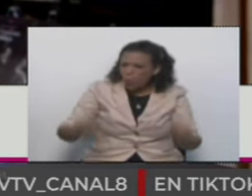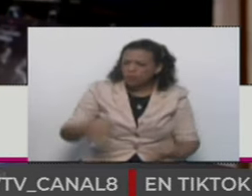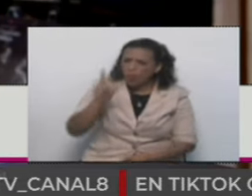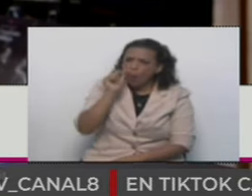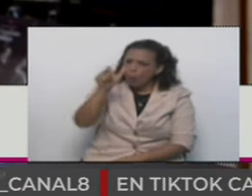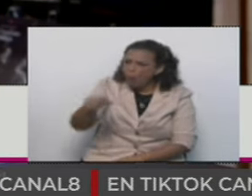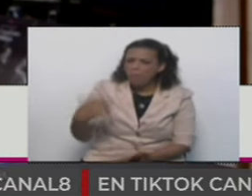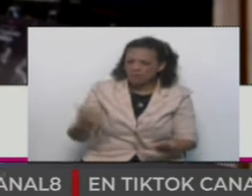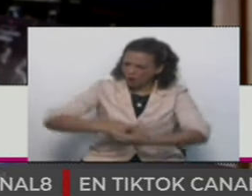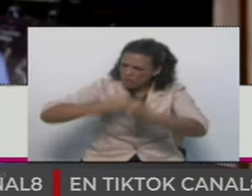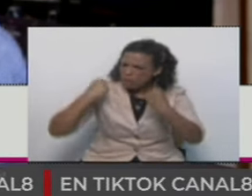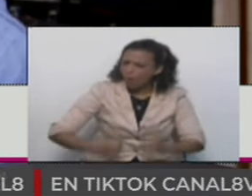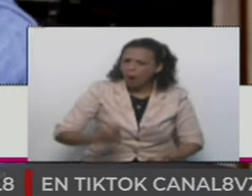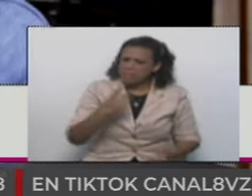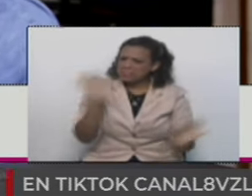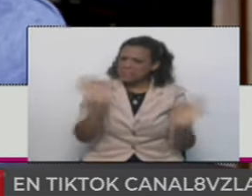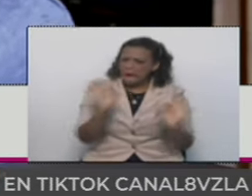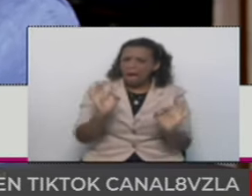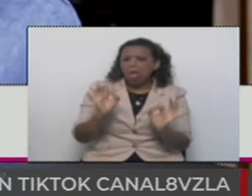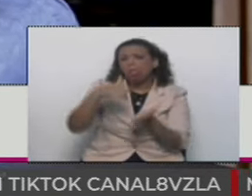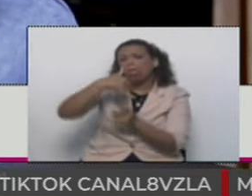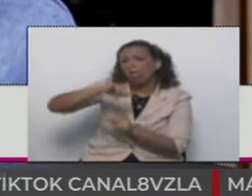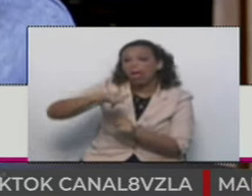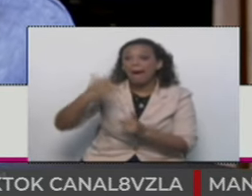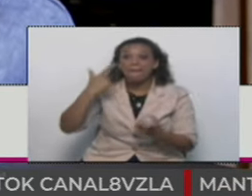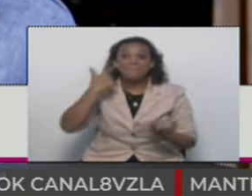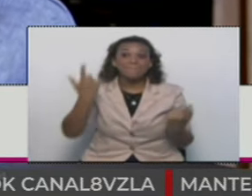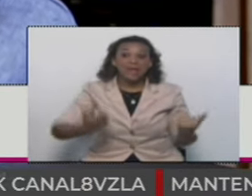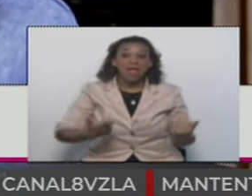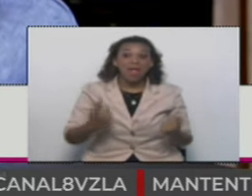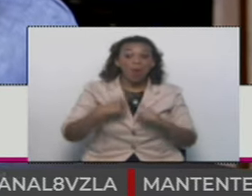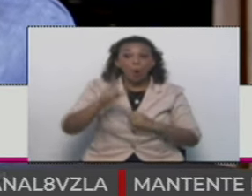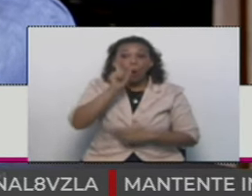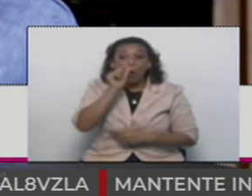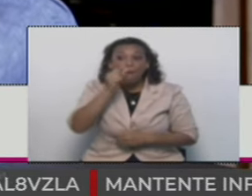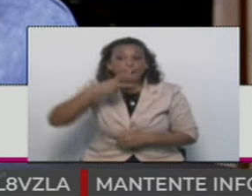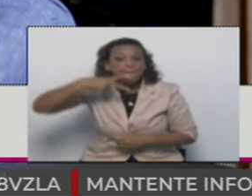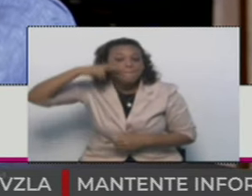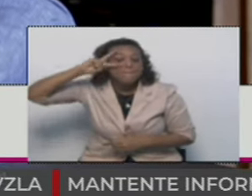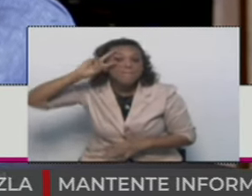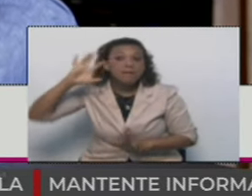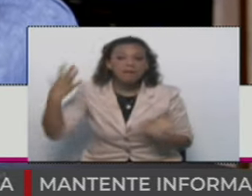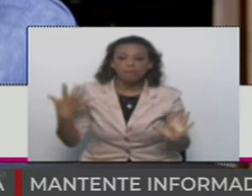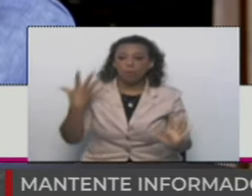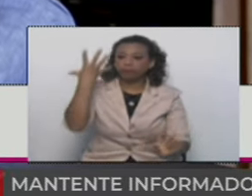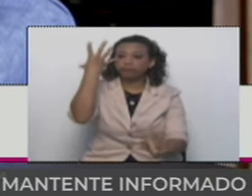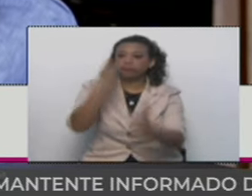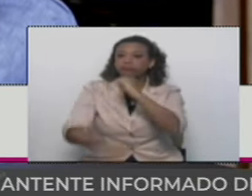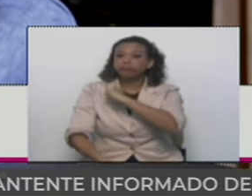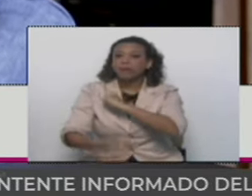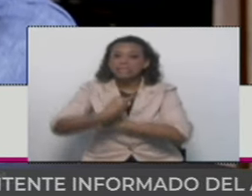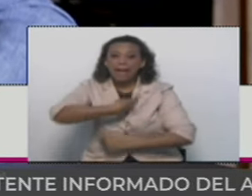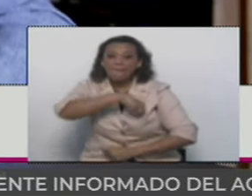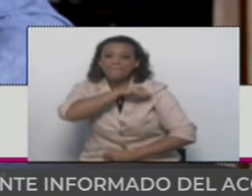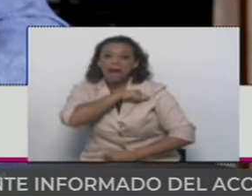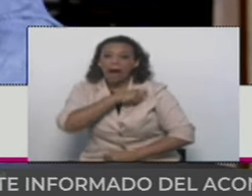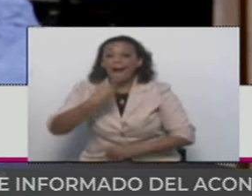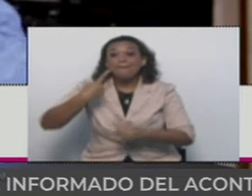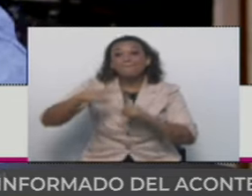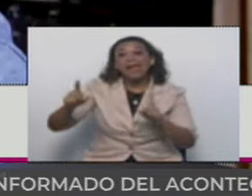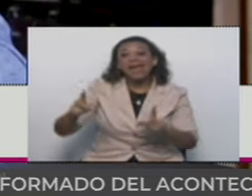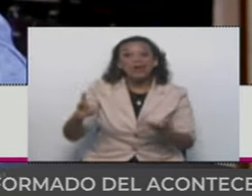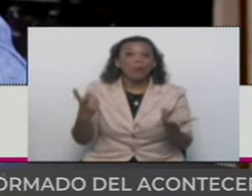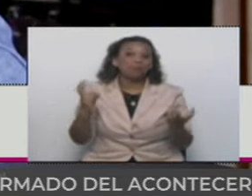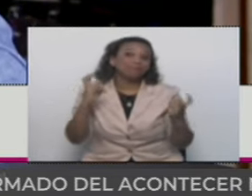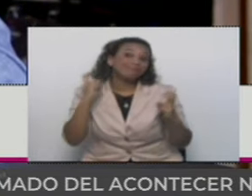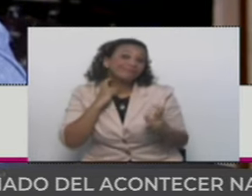un monigote, pero que se le despertó la ambición así. Llegó a España y cayó en manos del vampiro. y ahora